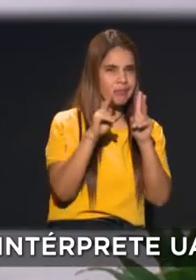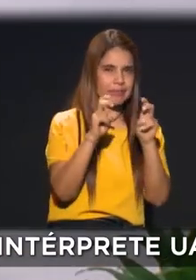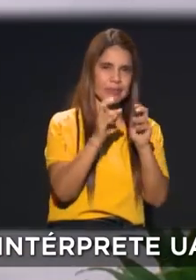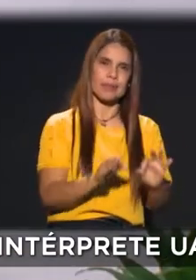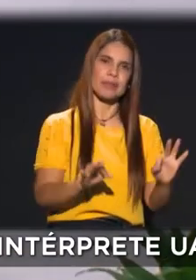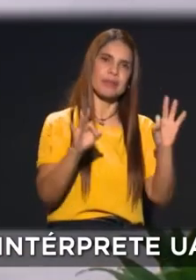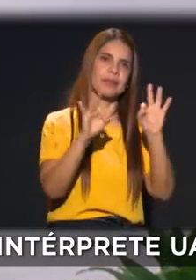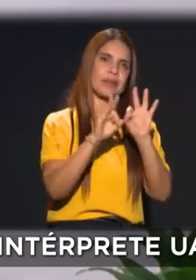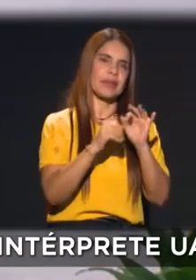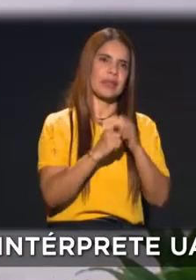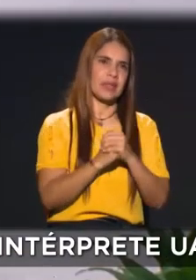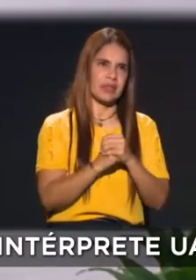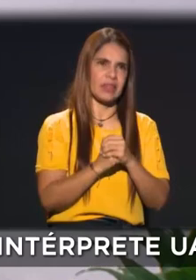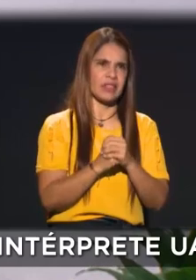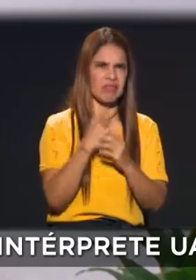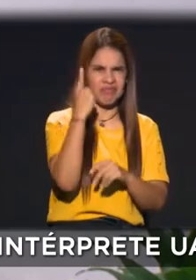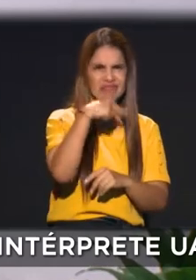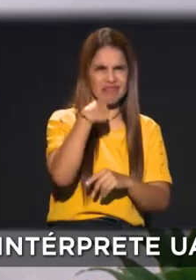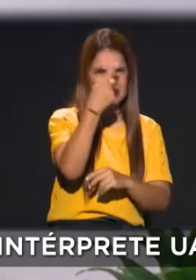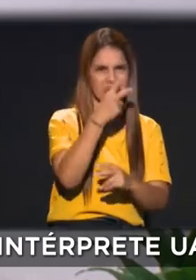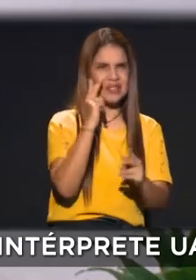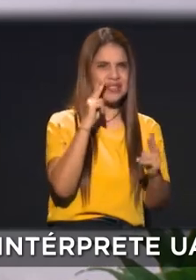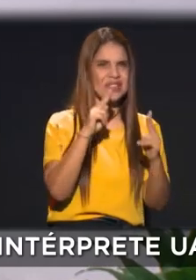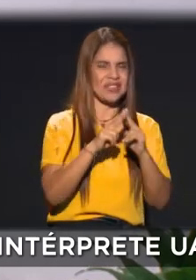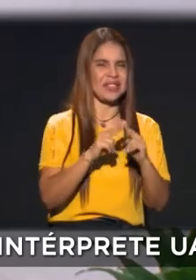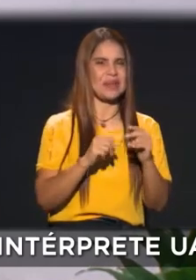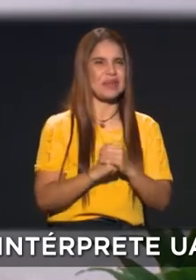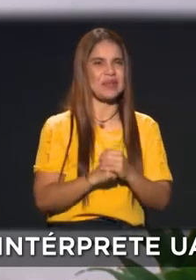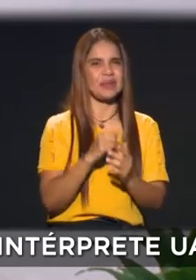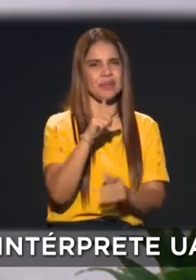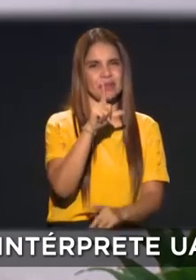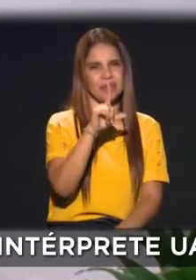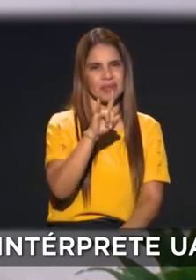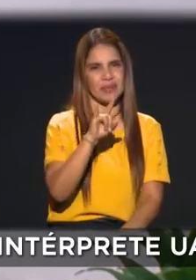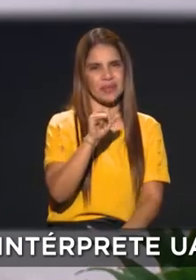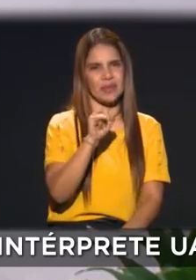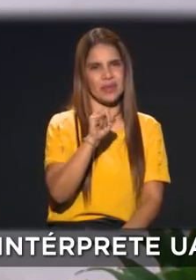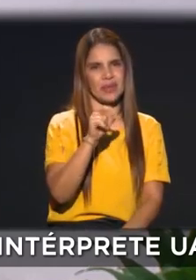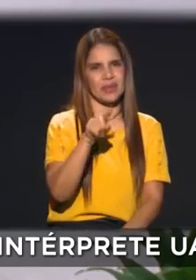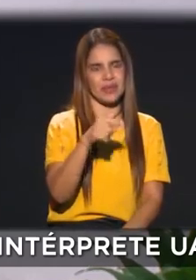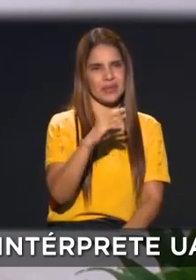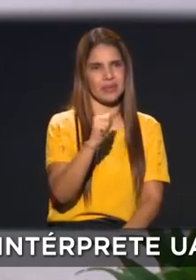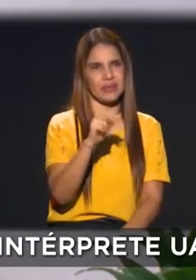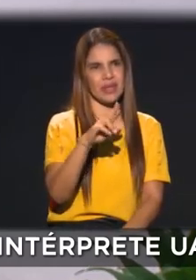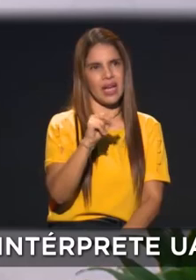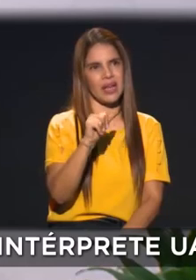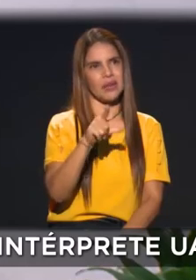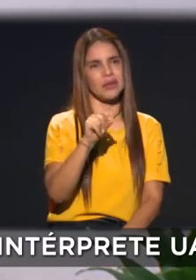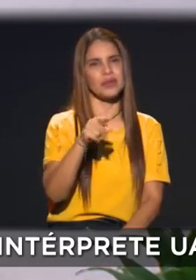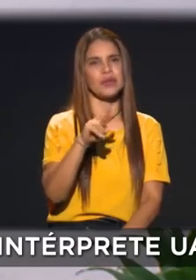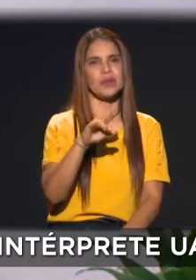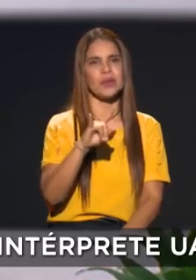tema muy importante, ya es cara conocida el profesor Luis Carlos Rúa, porque lo hemos visto en varios debates. No sé si recuerdan, en